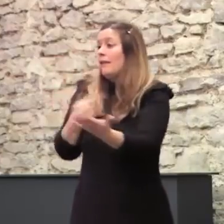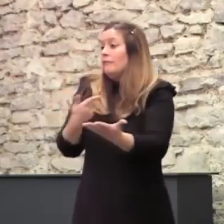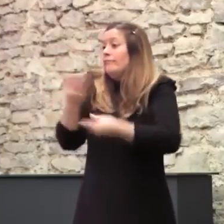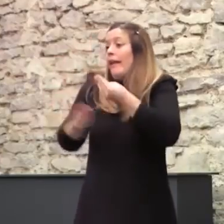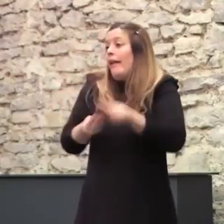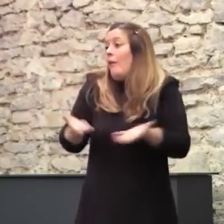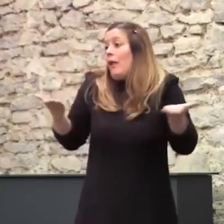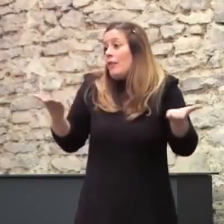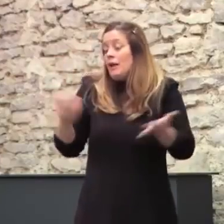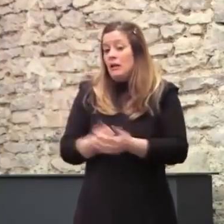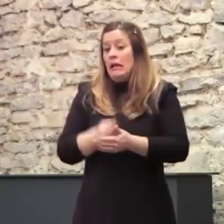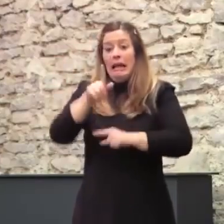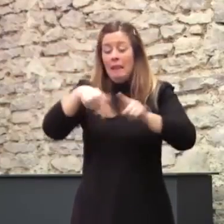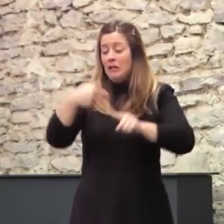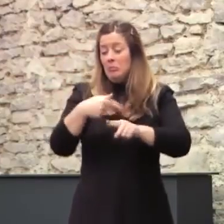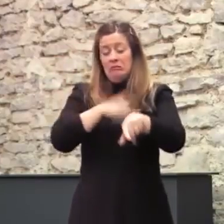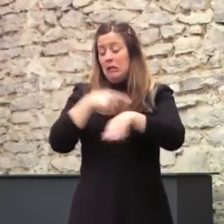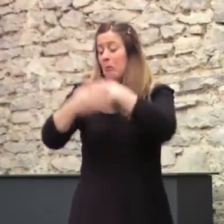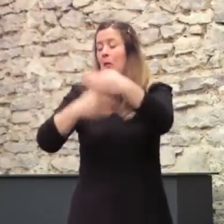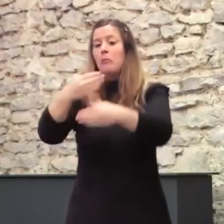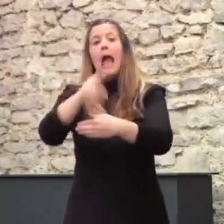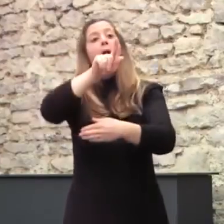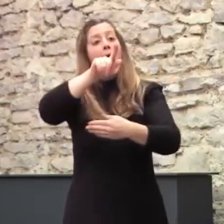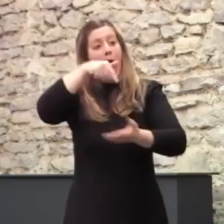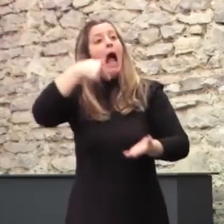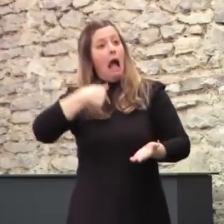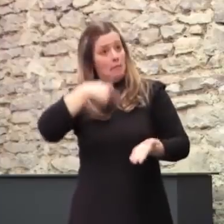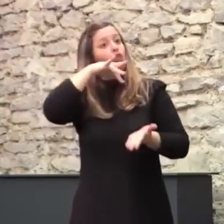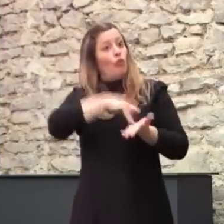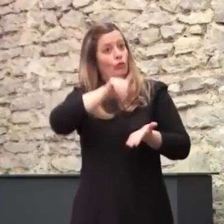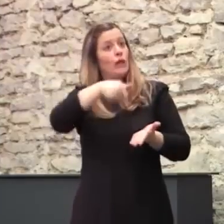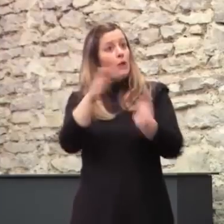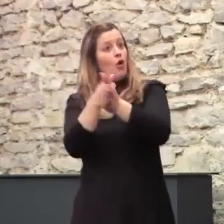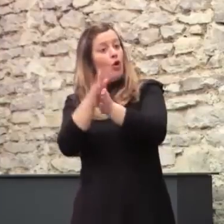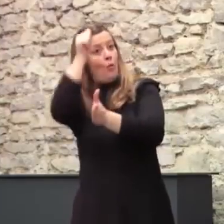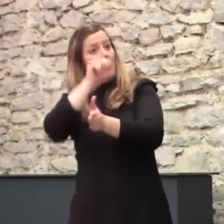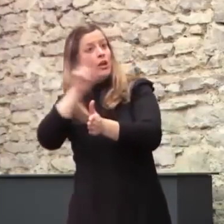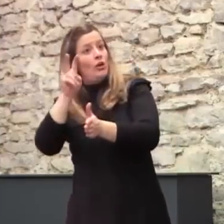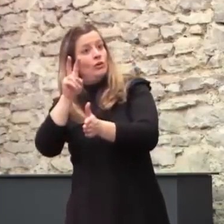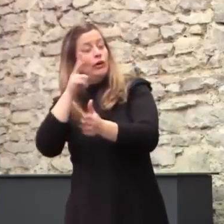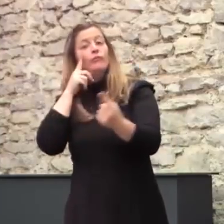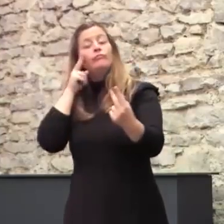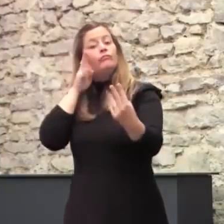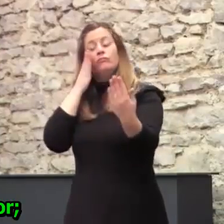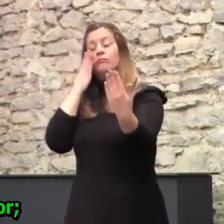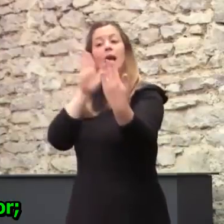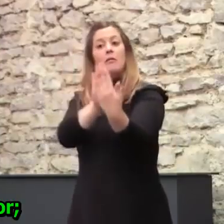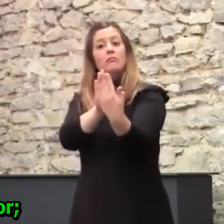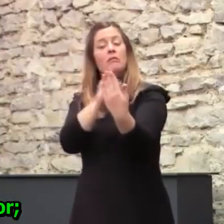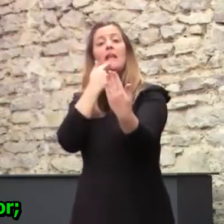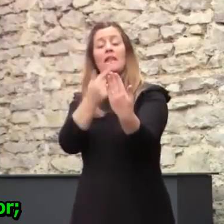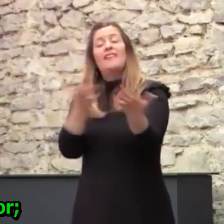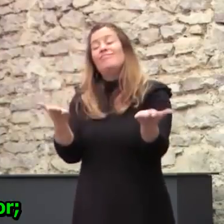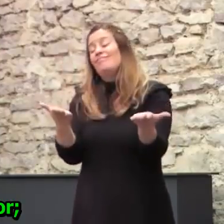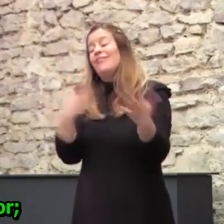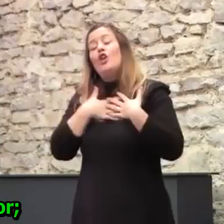después, a mí me tocó también decirle a otro compañero, mirarle a los ojos y decirle ya no te quiero, ¿no?